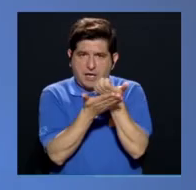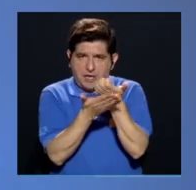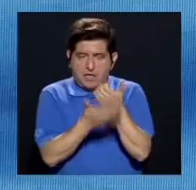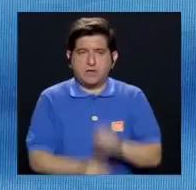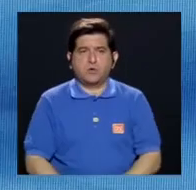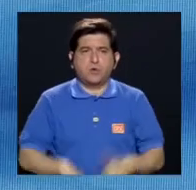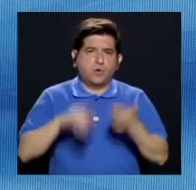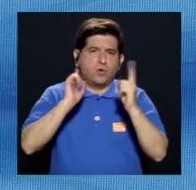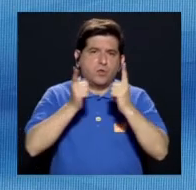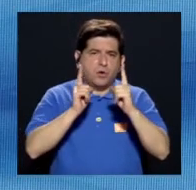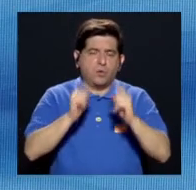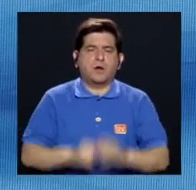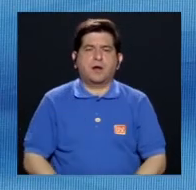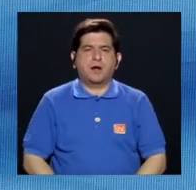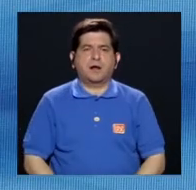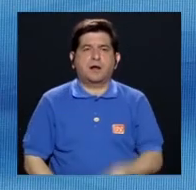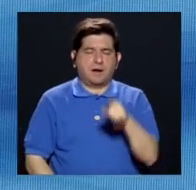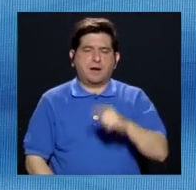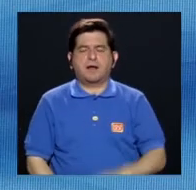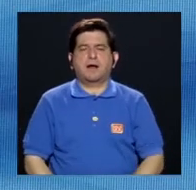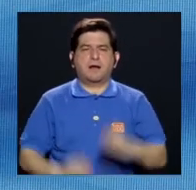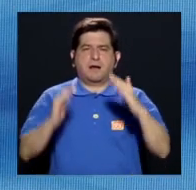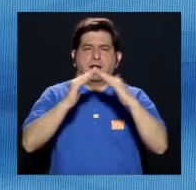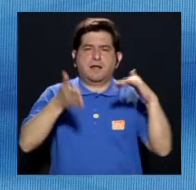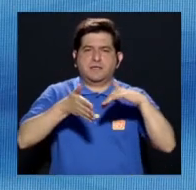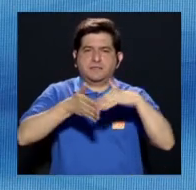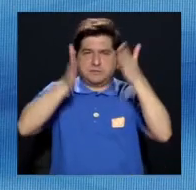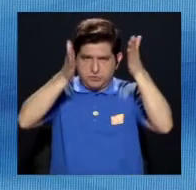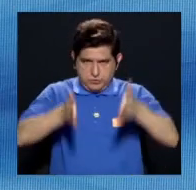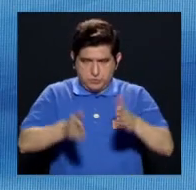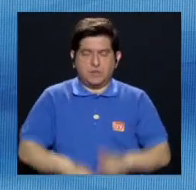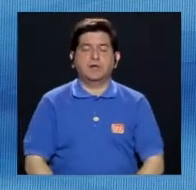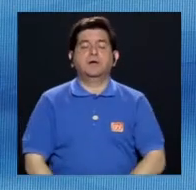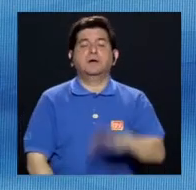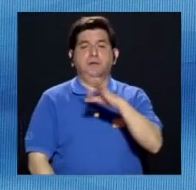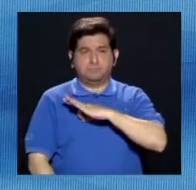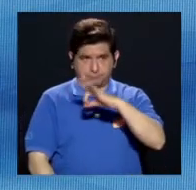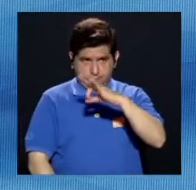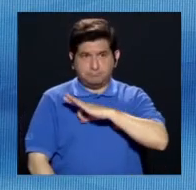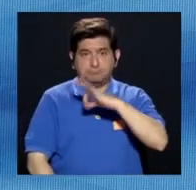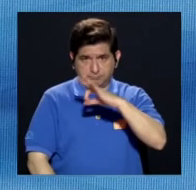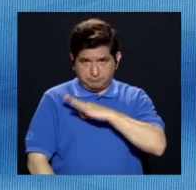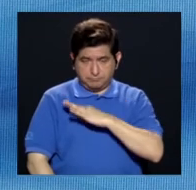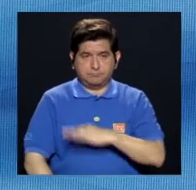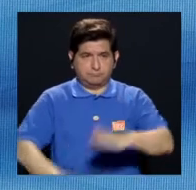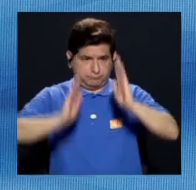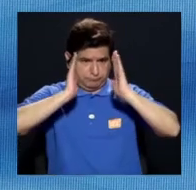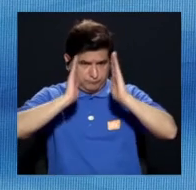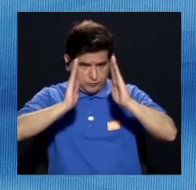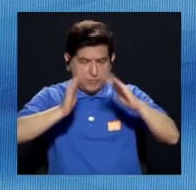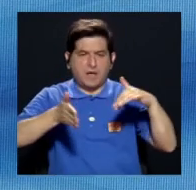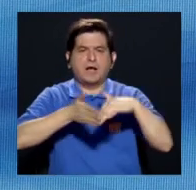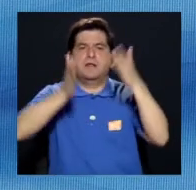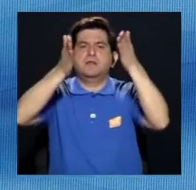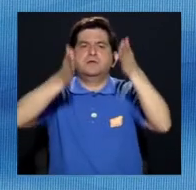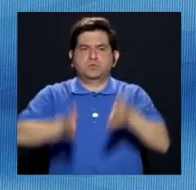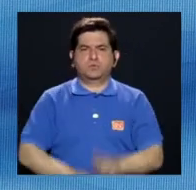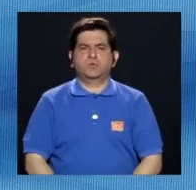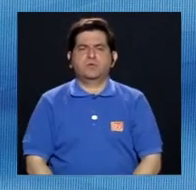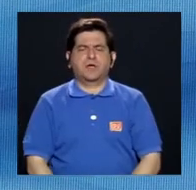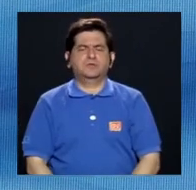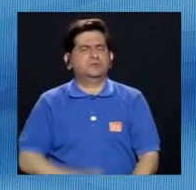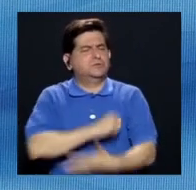las residencias estudiantiles. Este es un beneficio dirigido a estudiantes